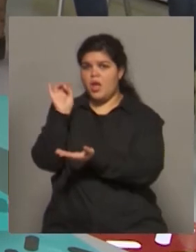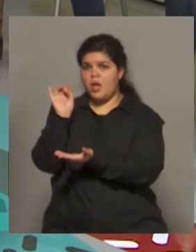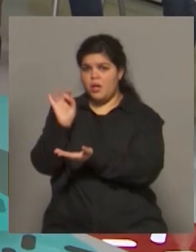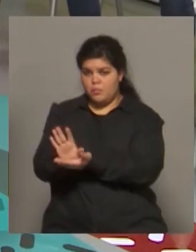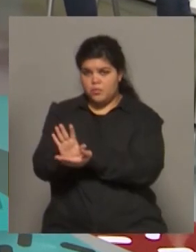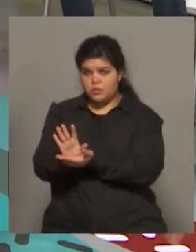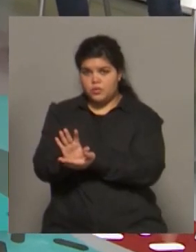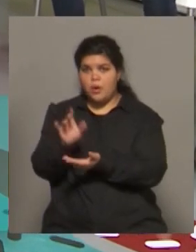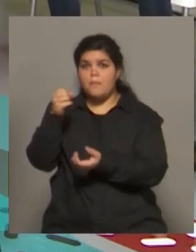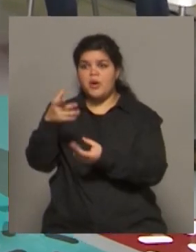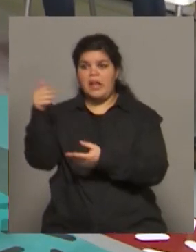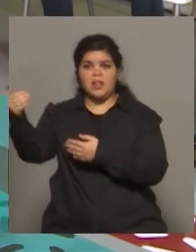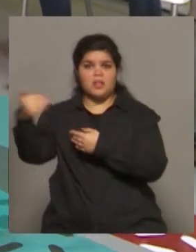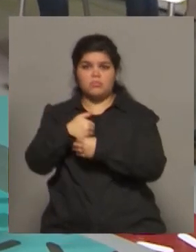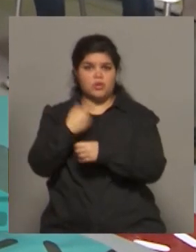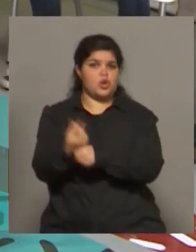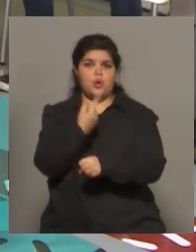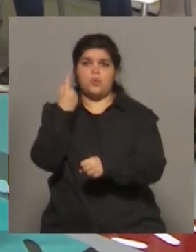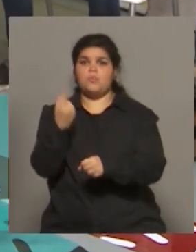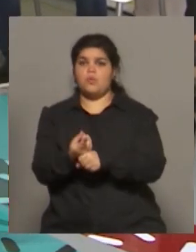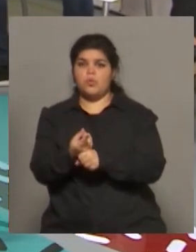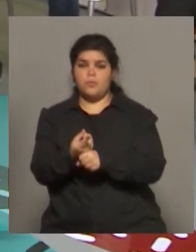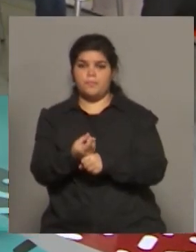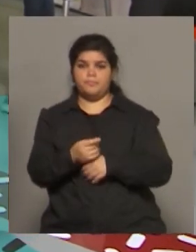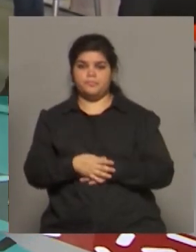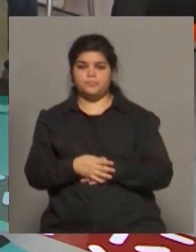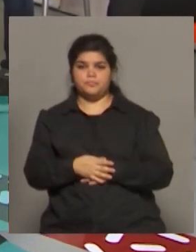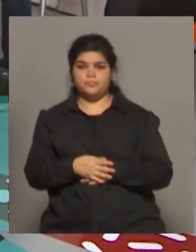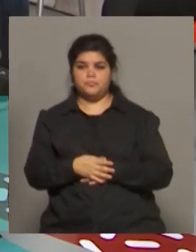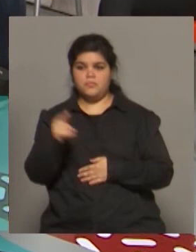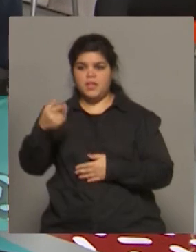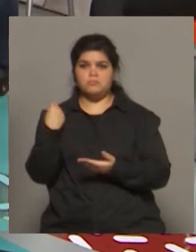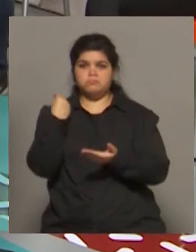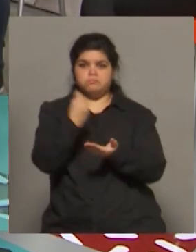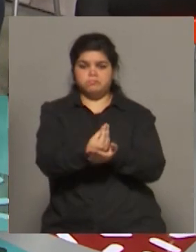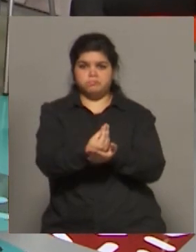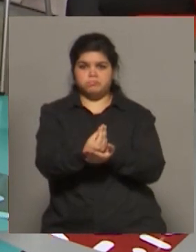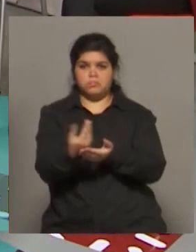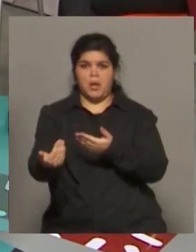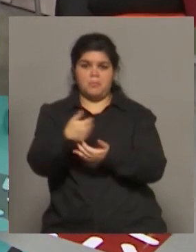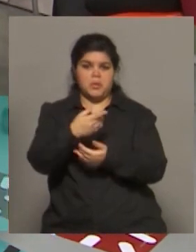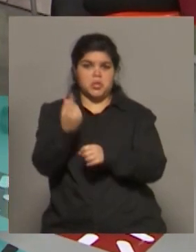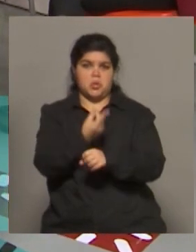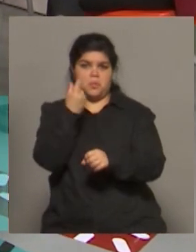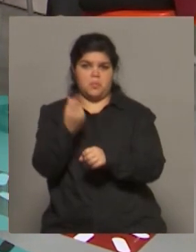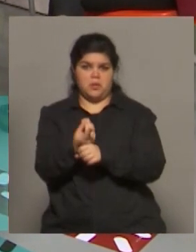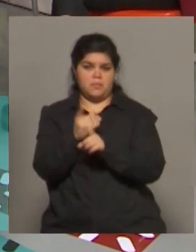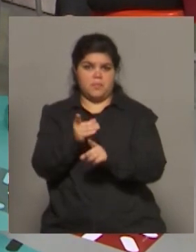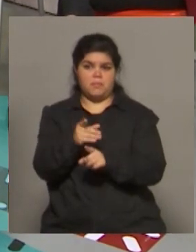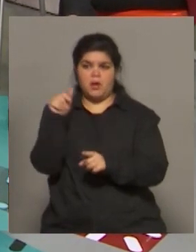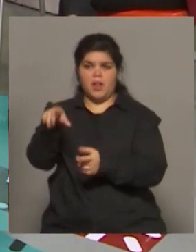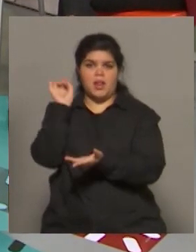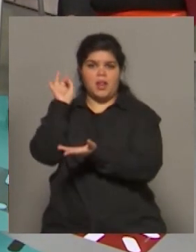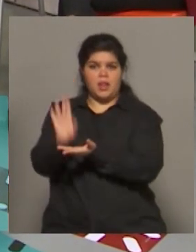sentido de que no lo dejaron ingresar, digamos, digamos, asumir su presidencia pro tempore. De hecho, la echaron a patadas